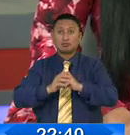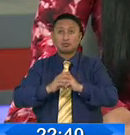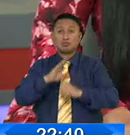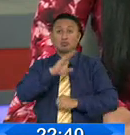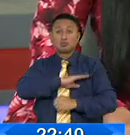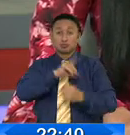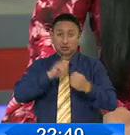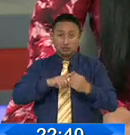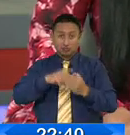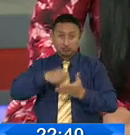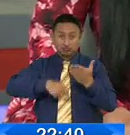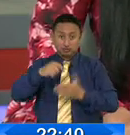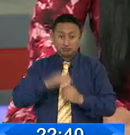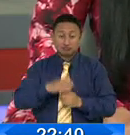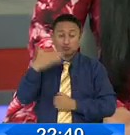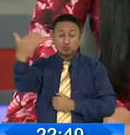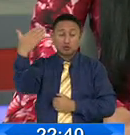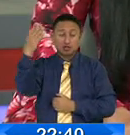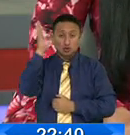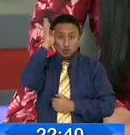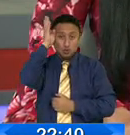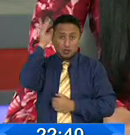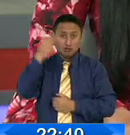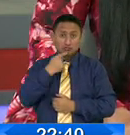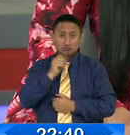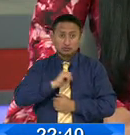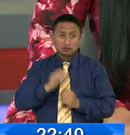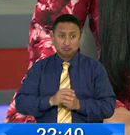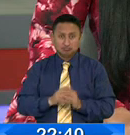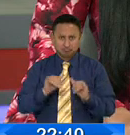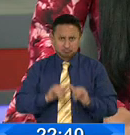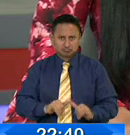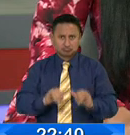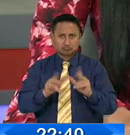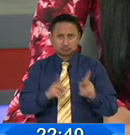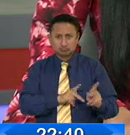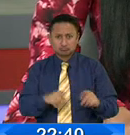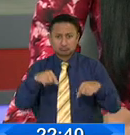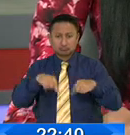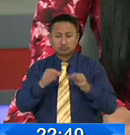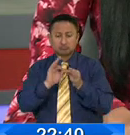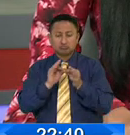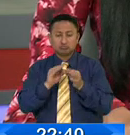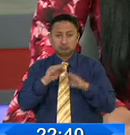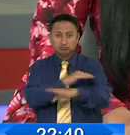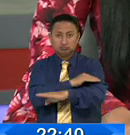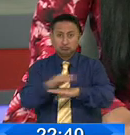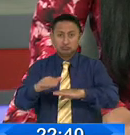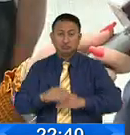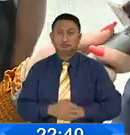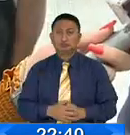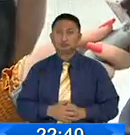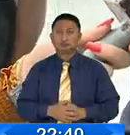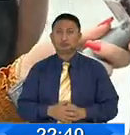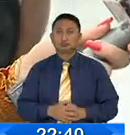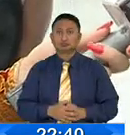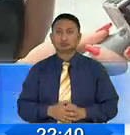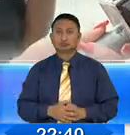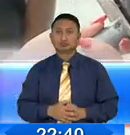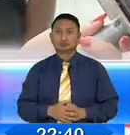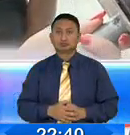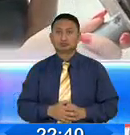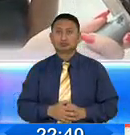Quito. El alcalde Jorge Yunda asegura que continúa el plan de mejoramiento vial. Más de un año en